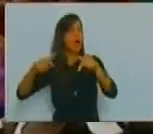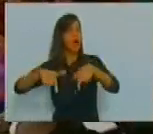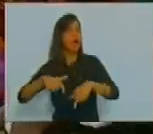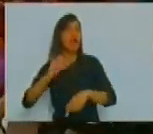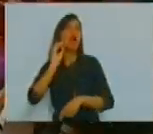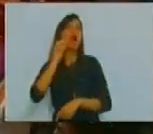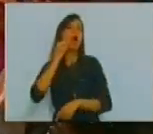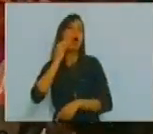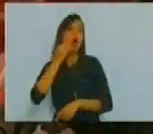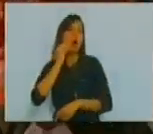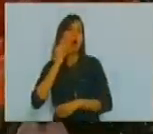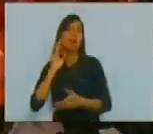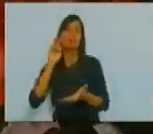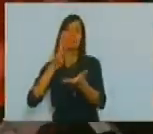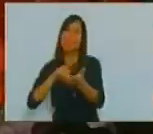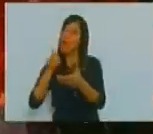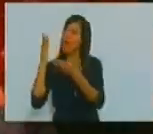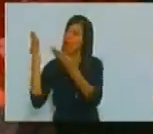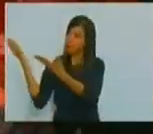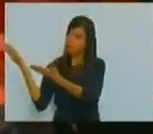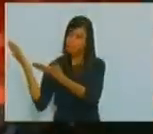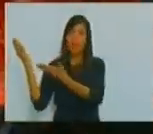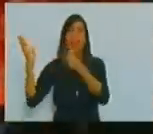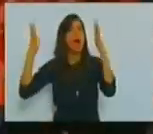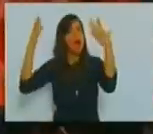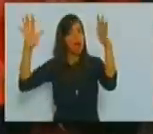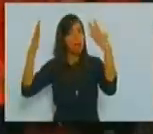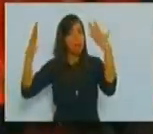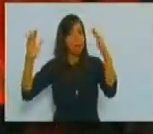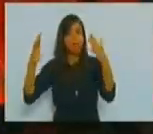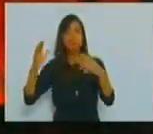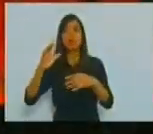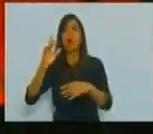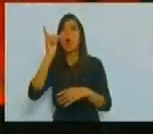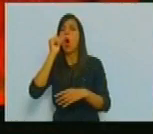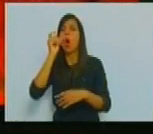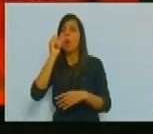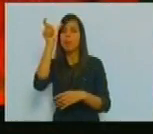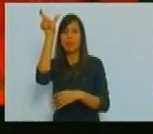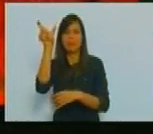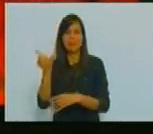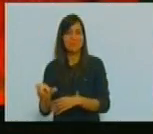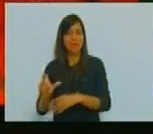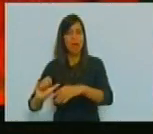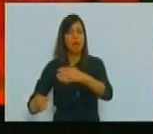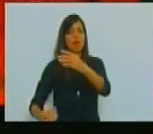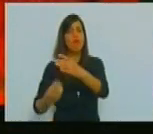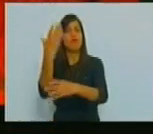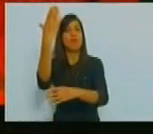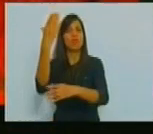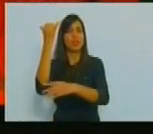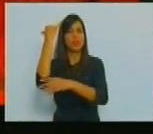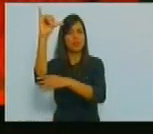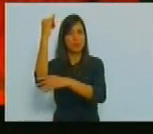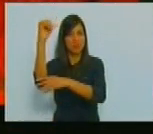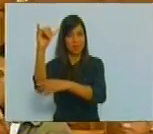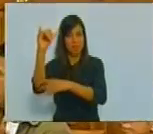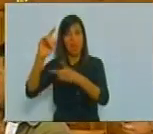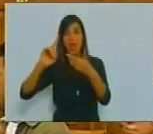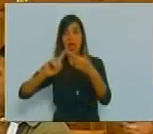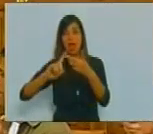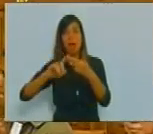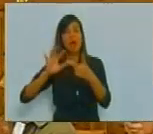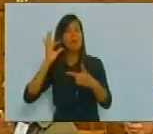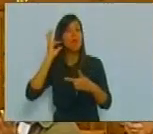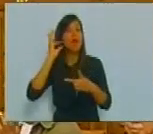del 2007, para quien pido un gran aplauso, César Trompis, presidente de Fundayacucho, la compañera